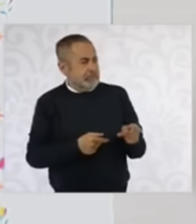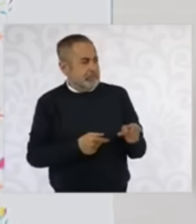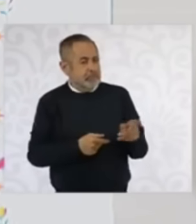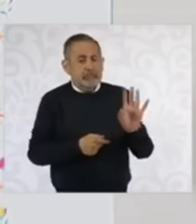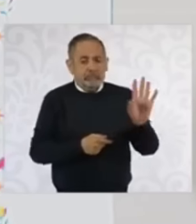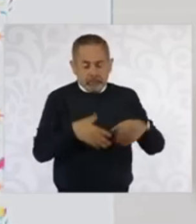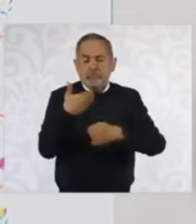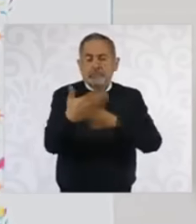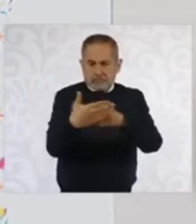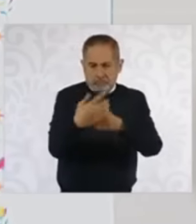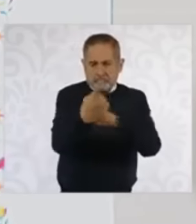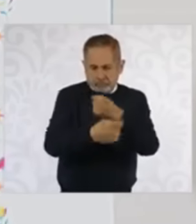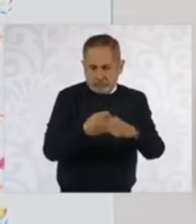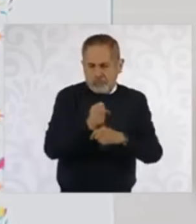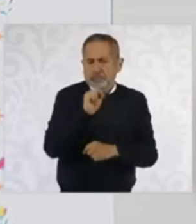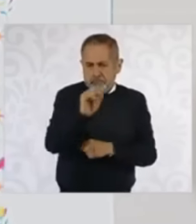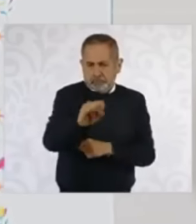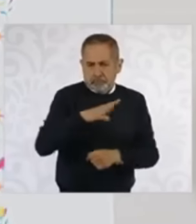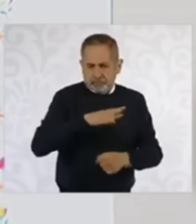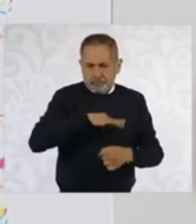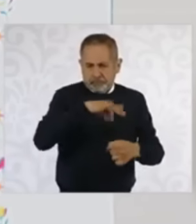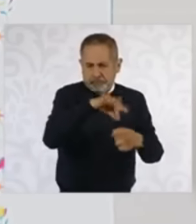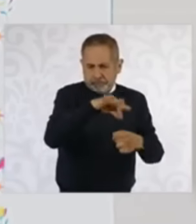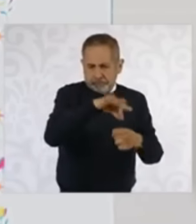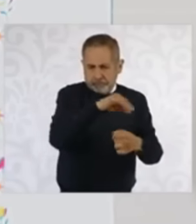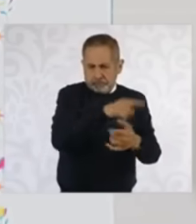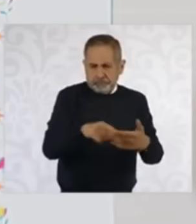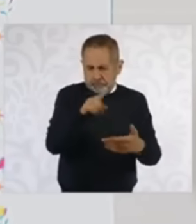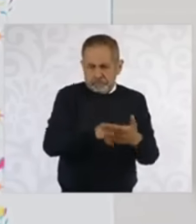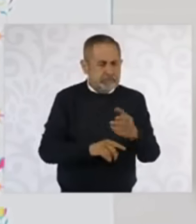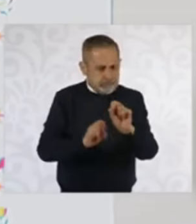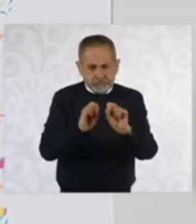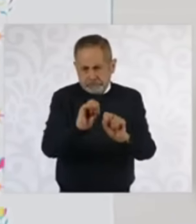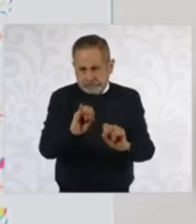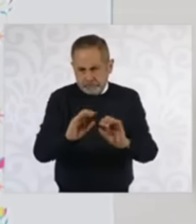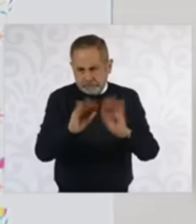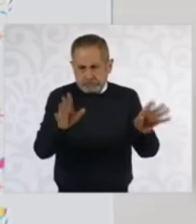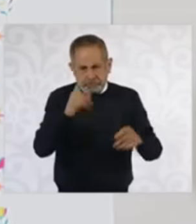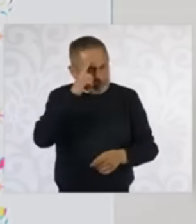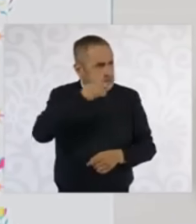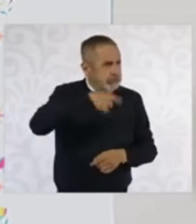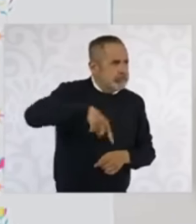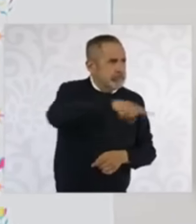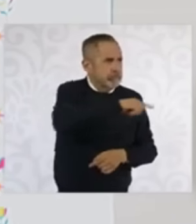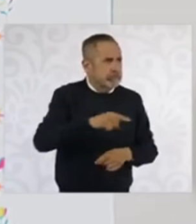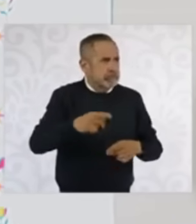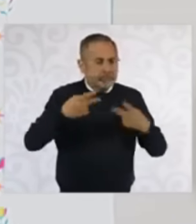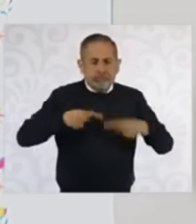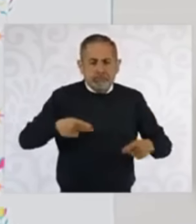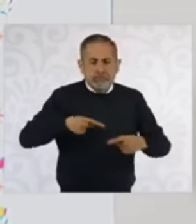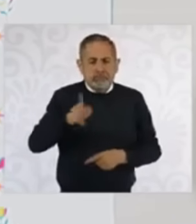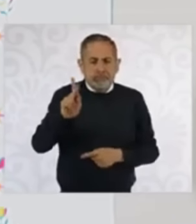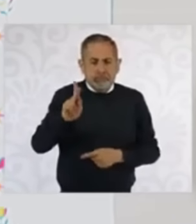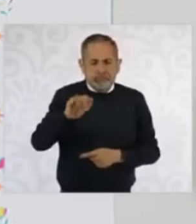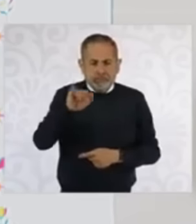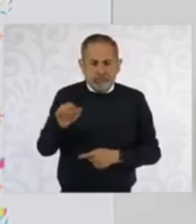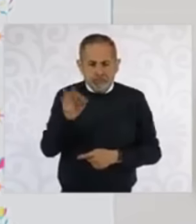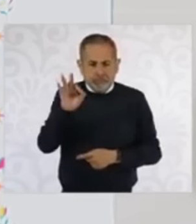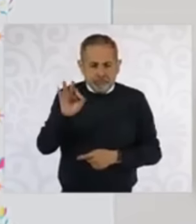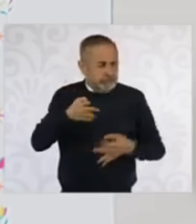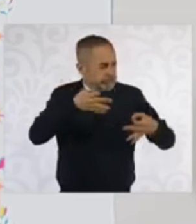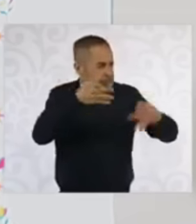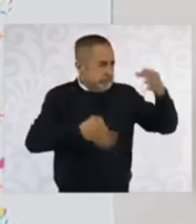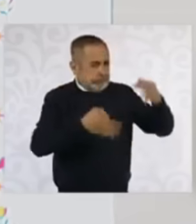una elección el próximo año para las personas del poder judicial pero a